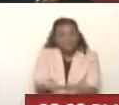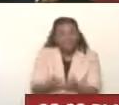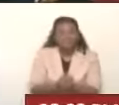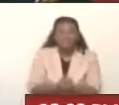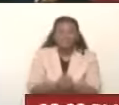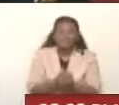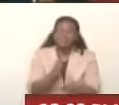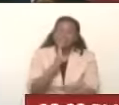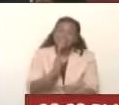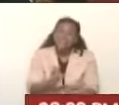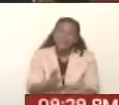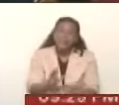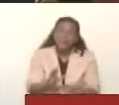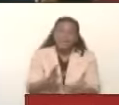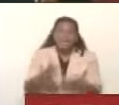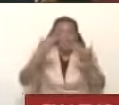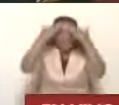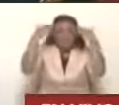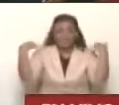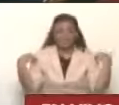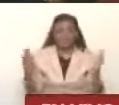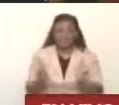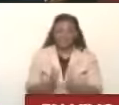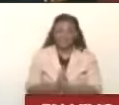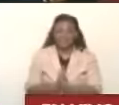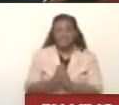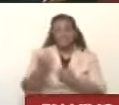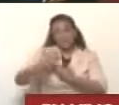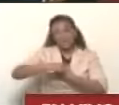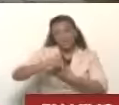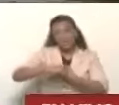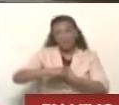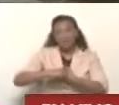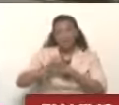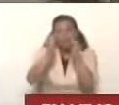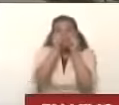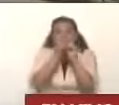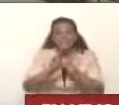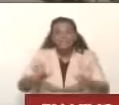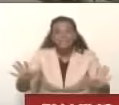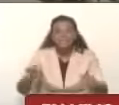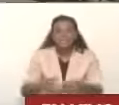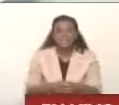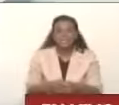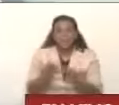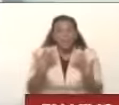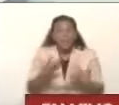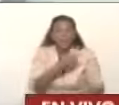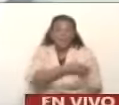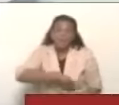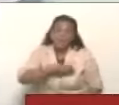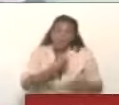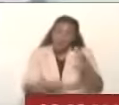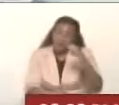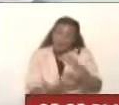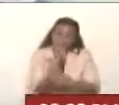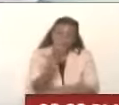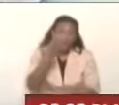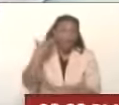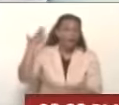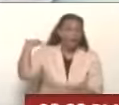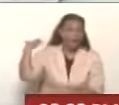y decirle que nuestra China lo bendiga, presidente, por esa gran misión